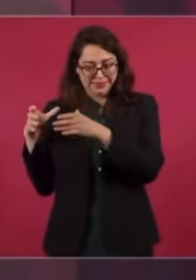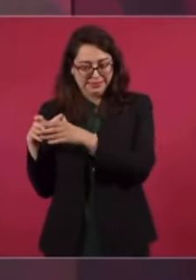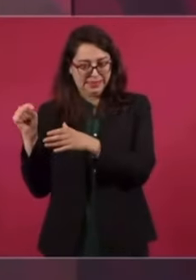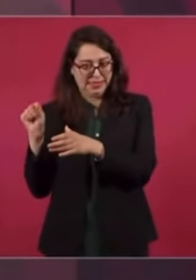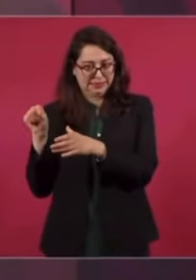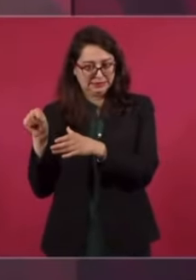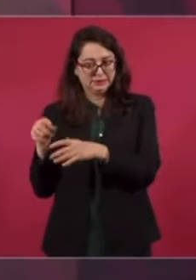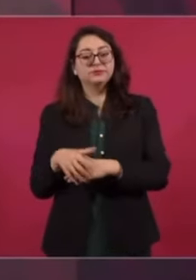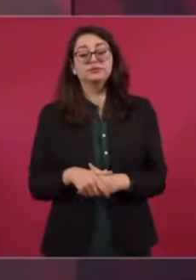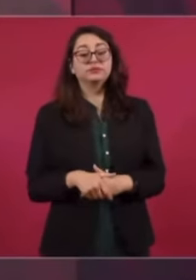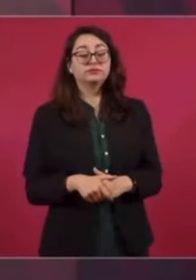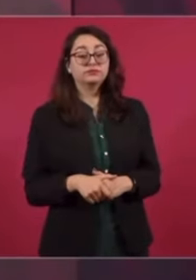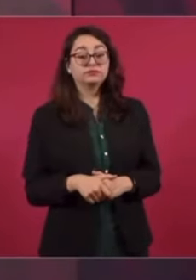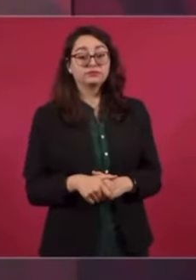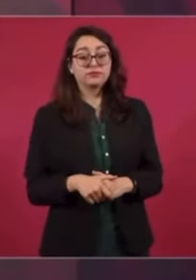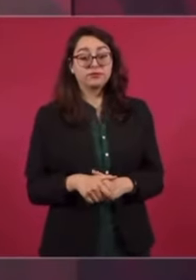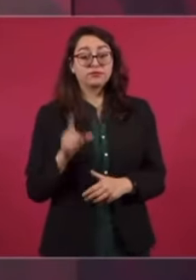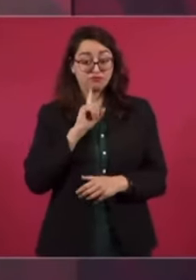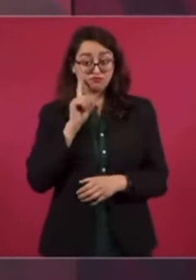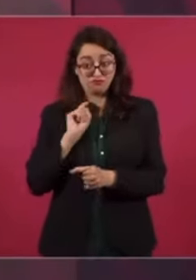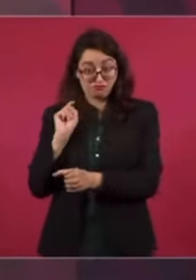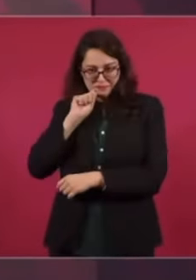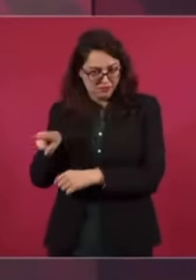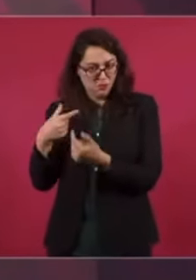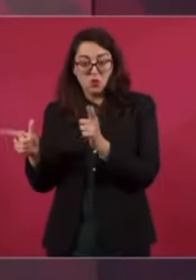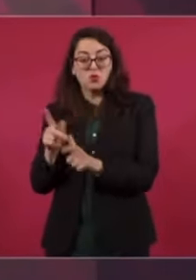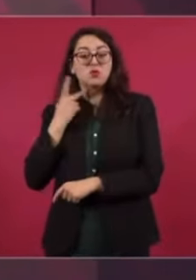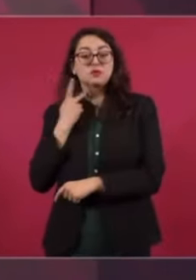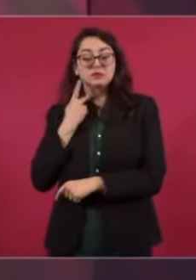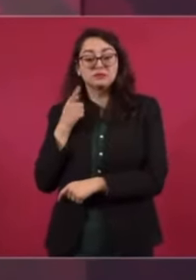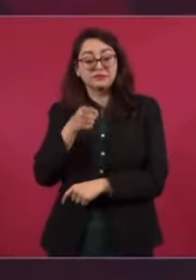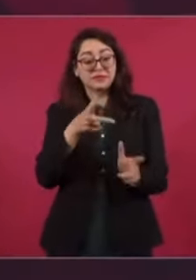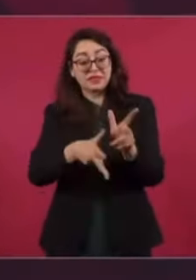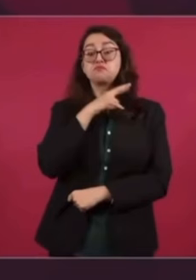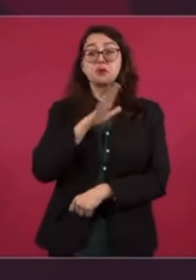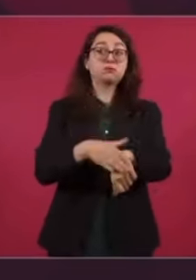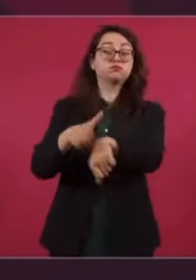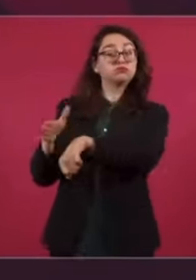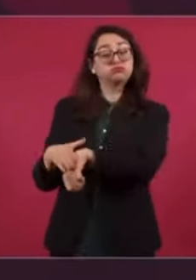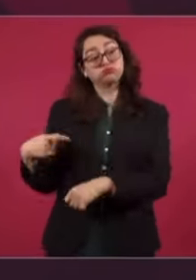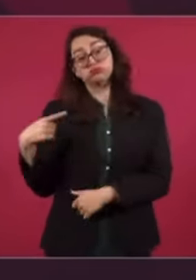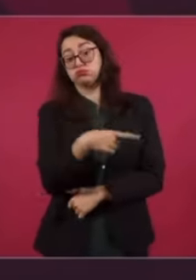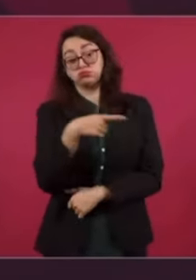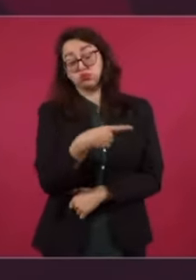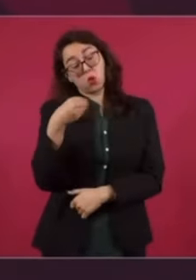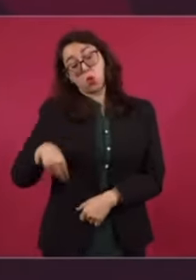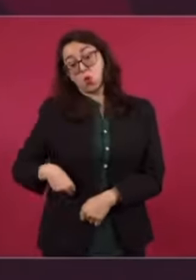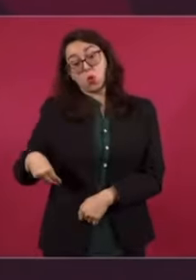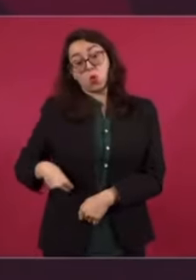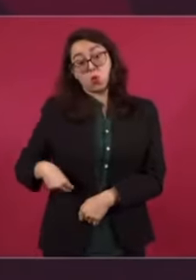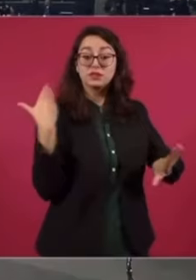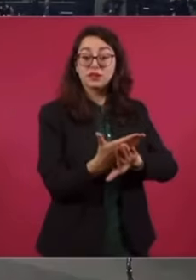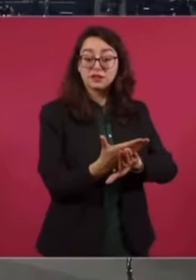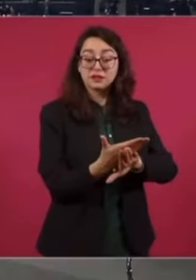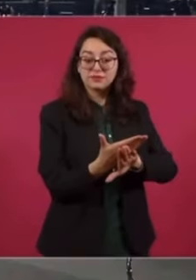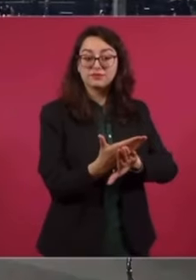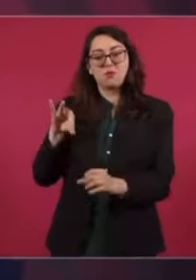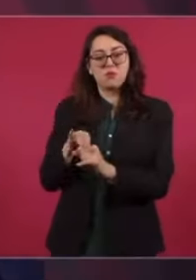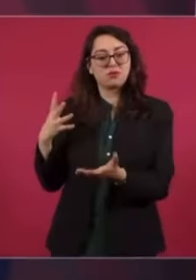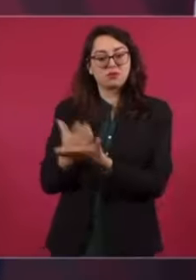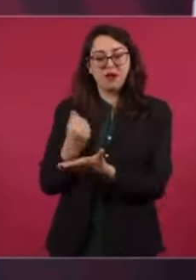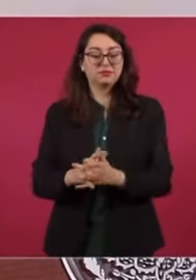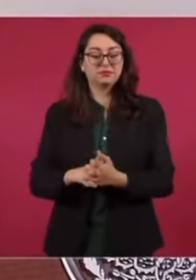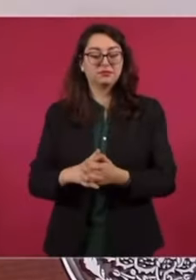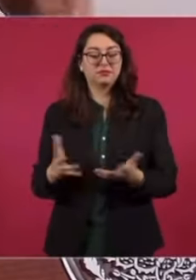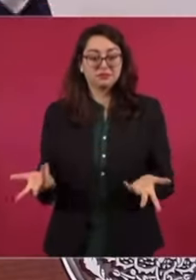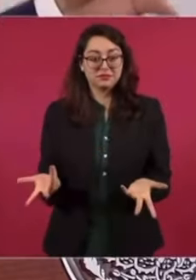conservador, al que pertenece esta señora que me viene a insultar, de inmediato le echan la culpa al grupo terrorista ETA para sacar